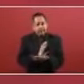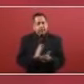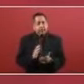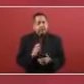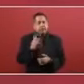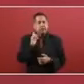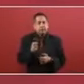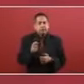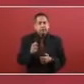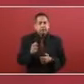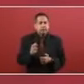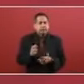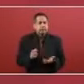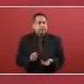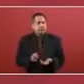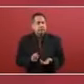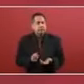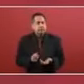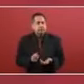se